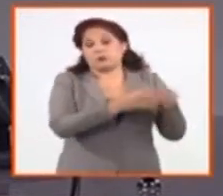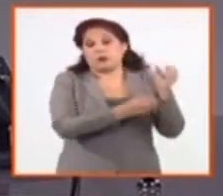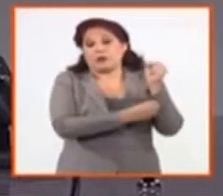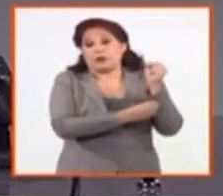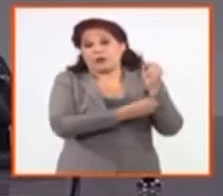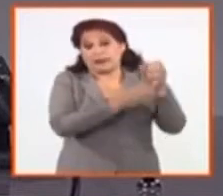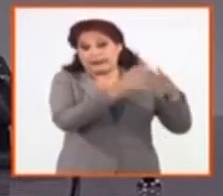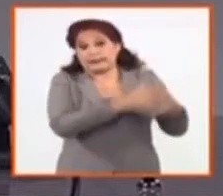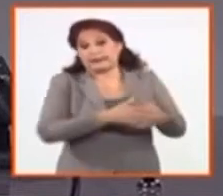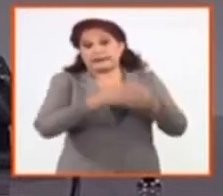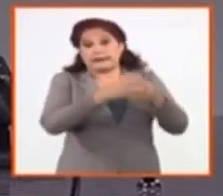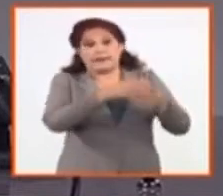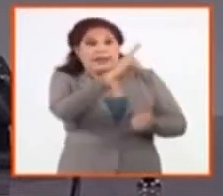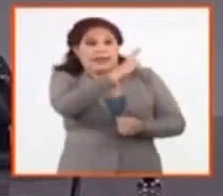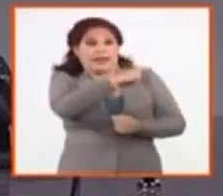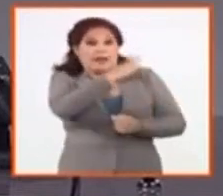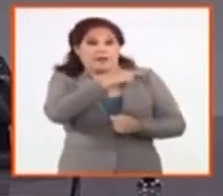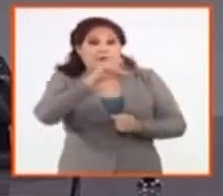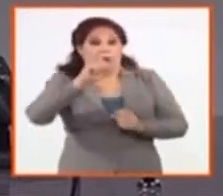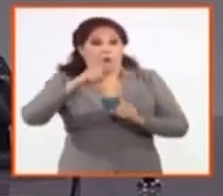Norteamericana. El jefe de la OTAN,